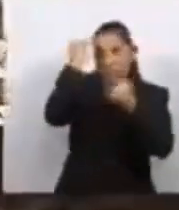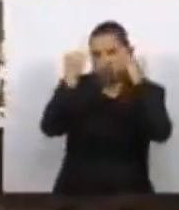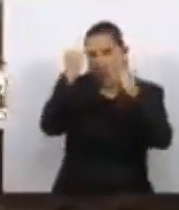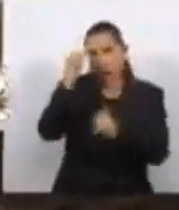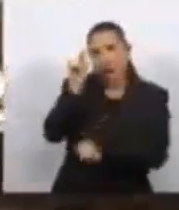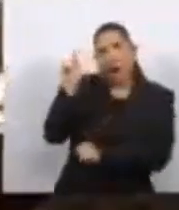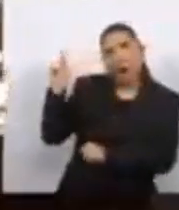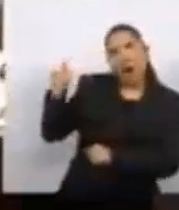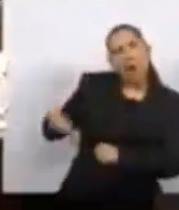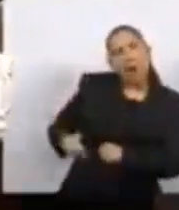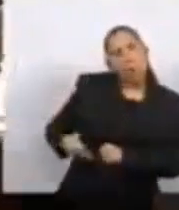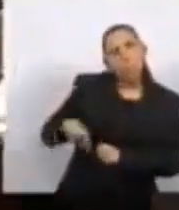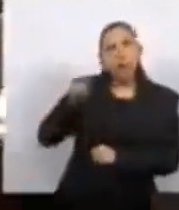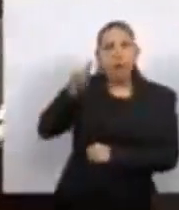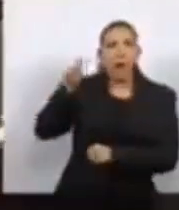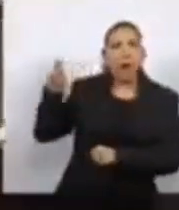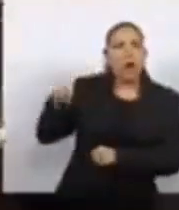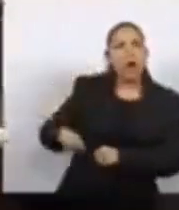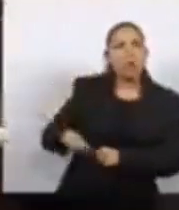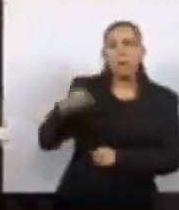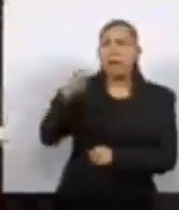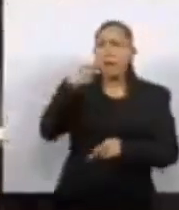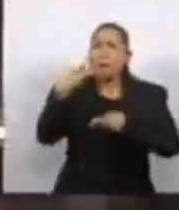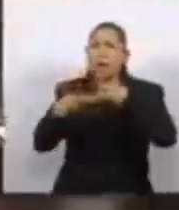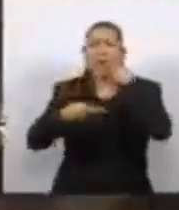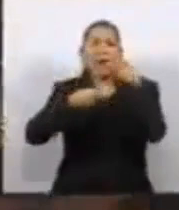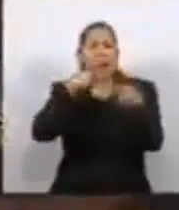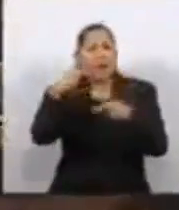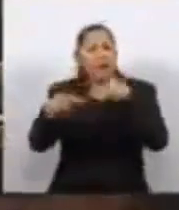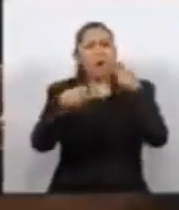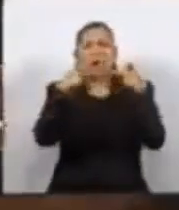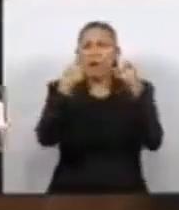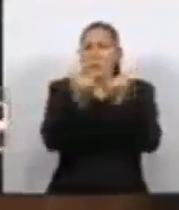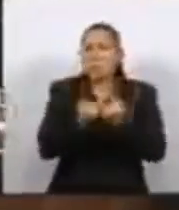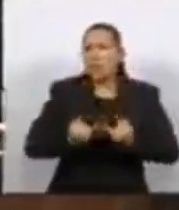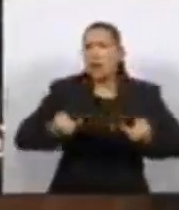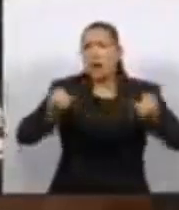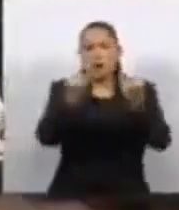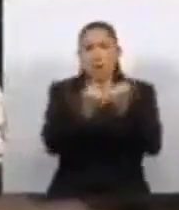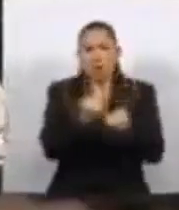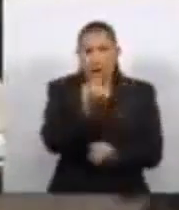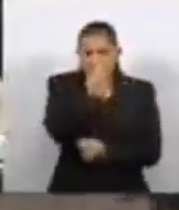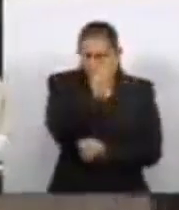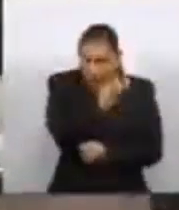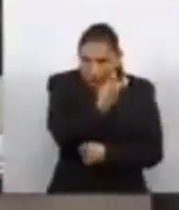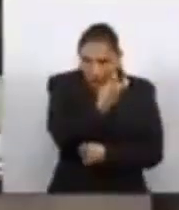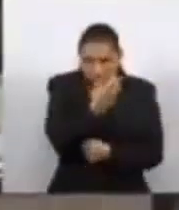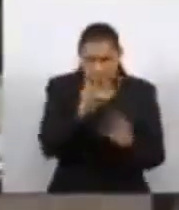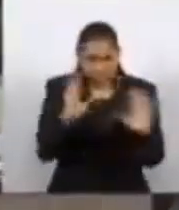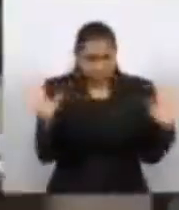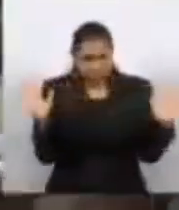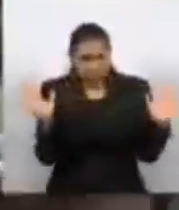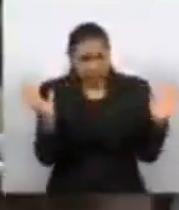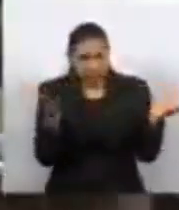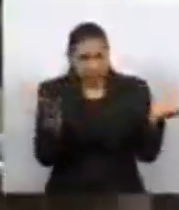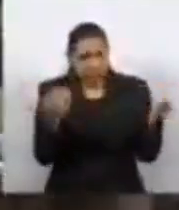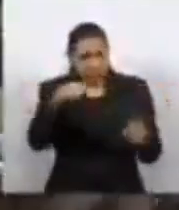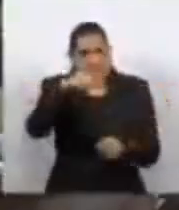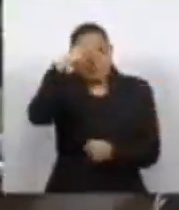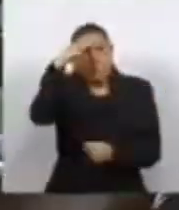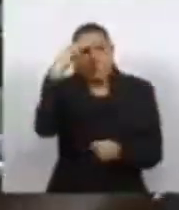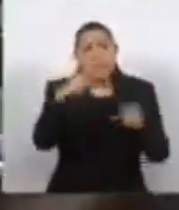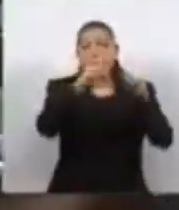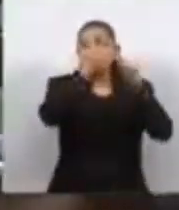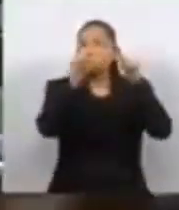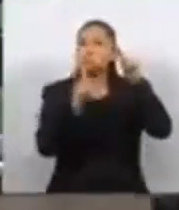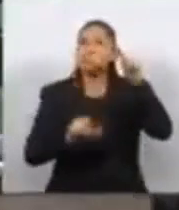ser. México no puede, compañeras y compañeros, volver a ser el país de un solo hombre, pero tampoco